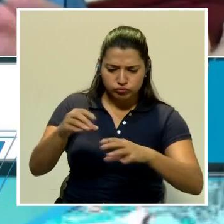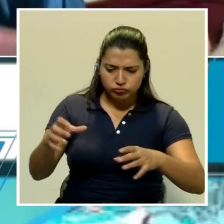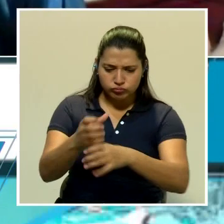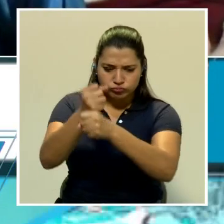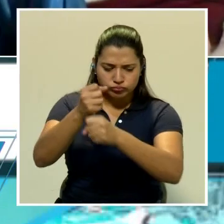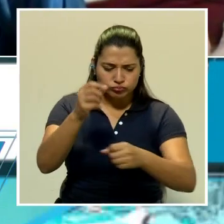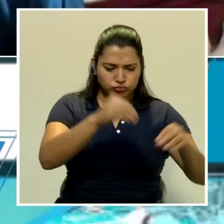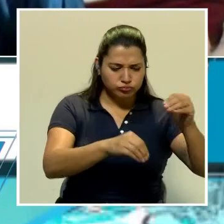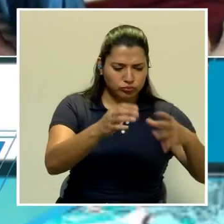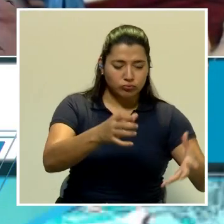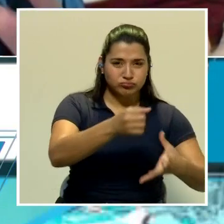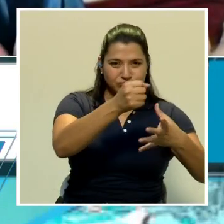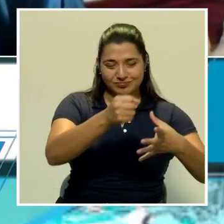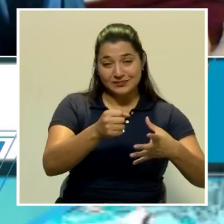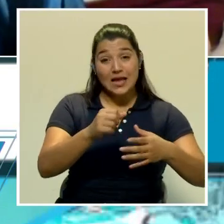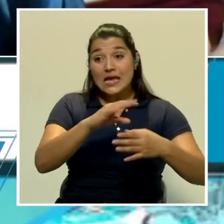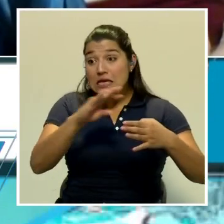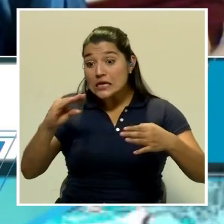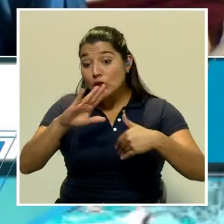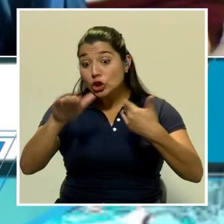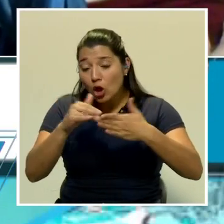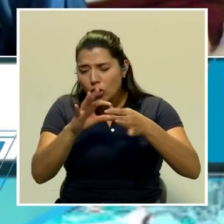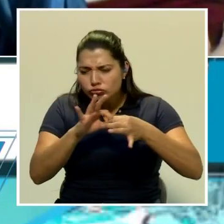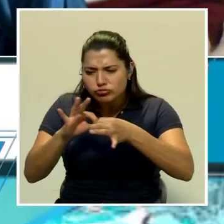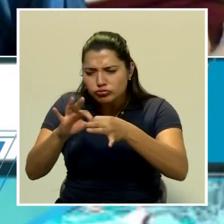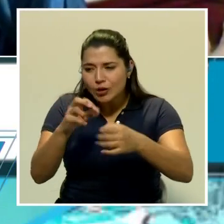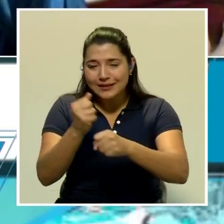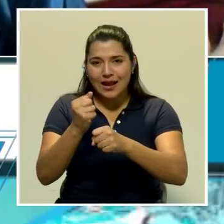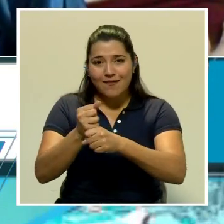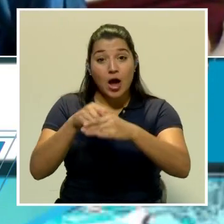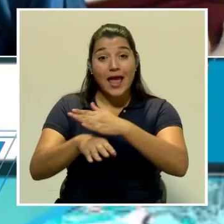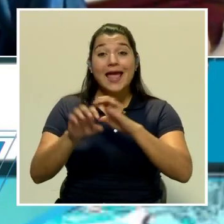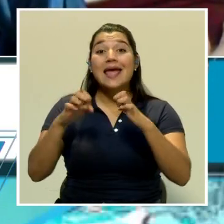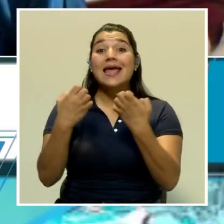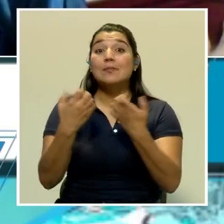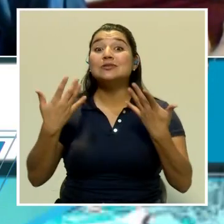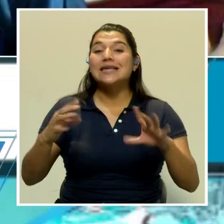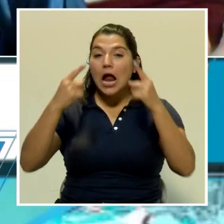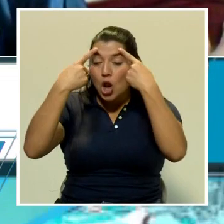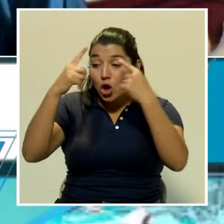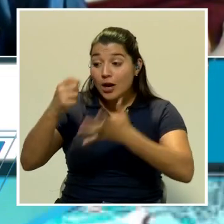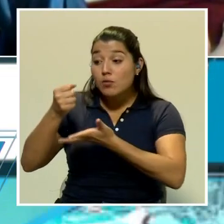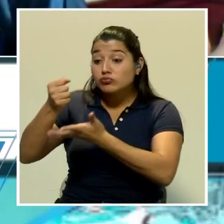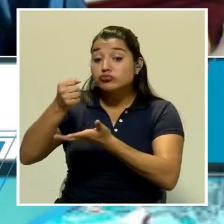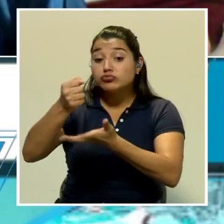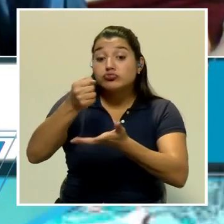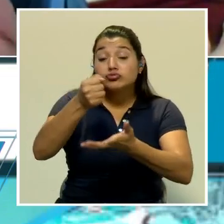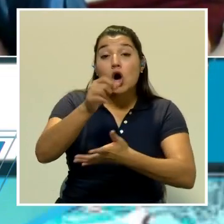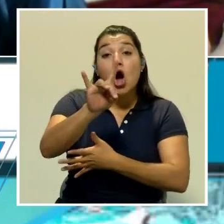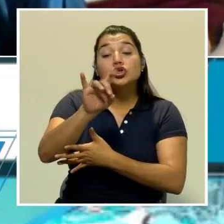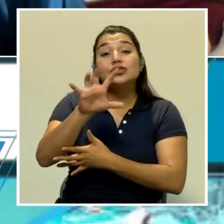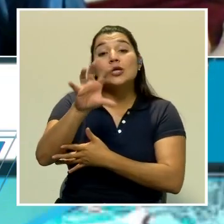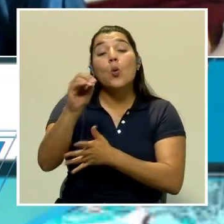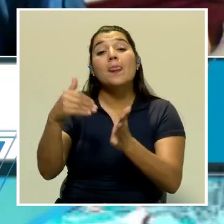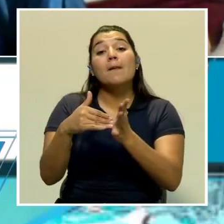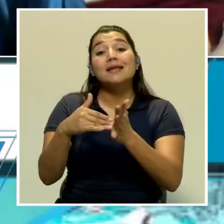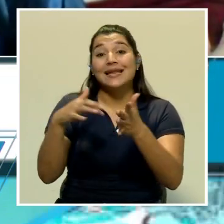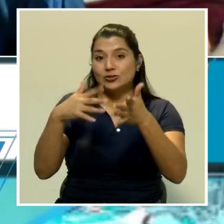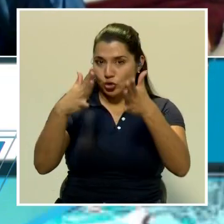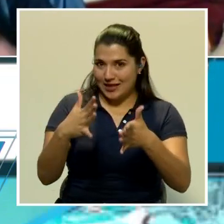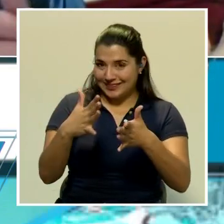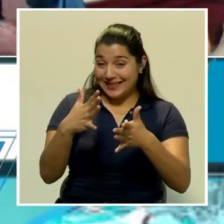una coordinación, en un trabajo en equipo, hemos logrado que se beneficien 850,000 estudiantes ya en 3